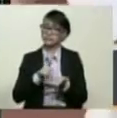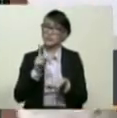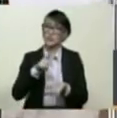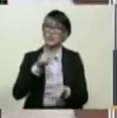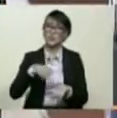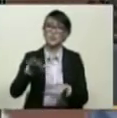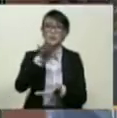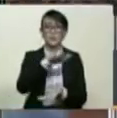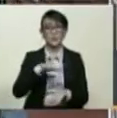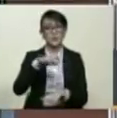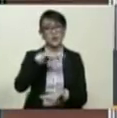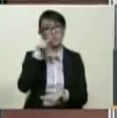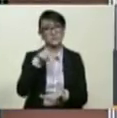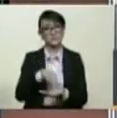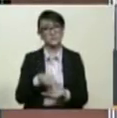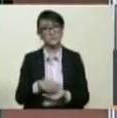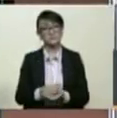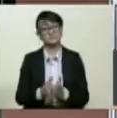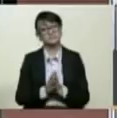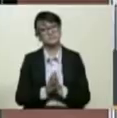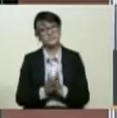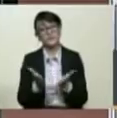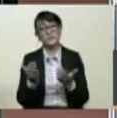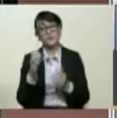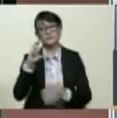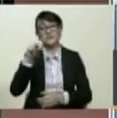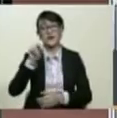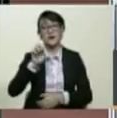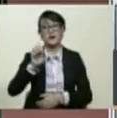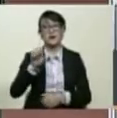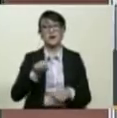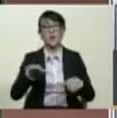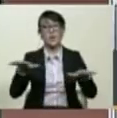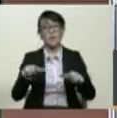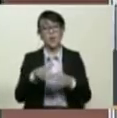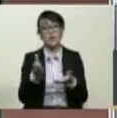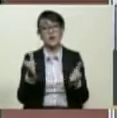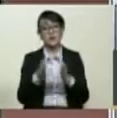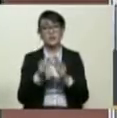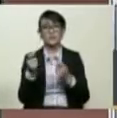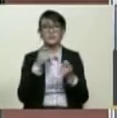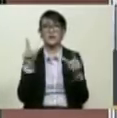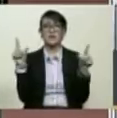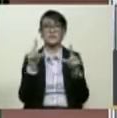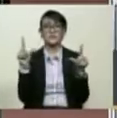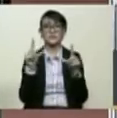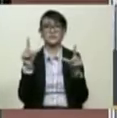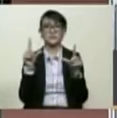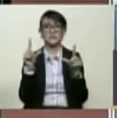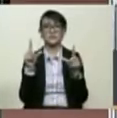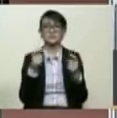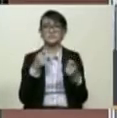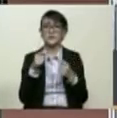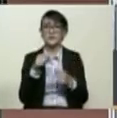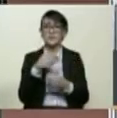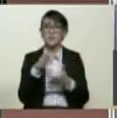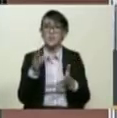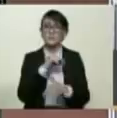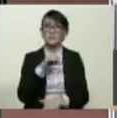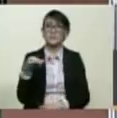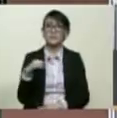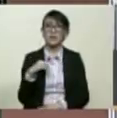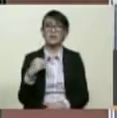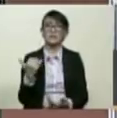el territorio nacional. Así que solicitaremos al Consejo Nacional Electoral que convoque a los medios públicos y privados, que allí los medios públicos y privados puedan señalar